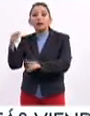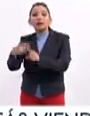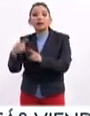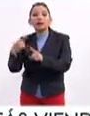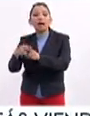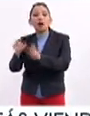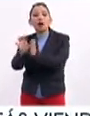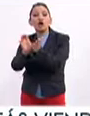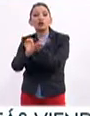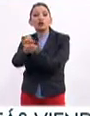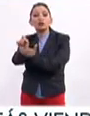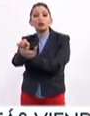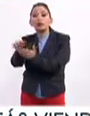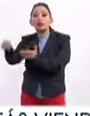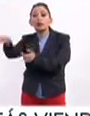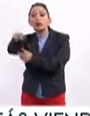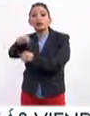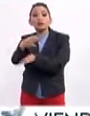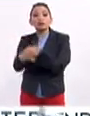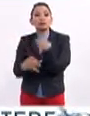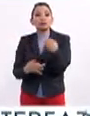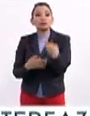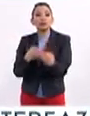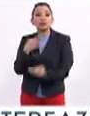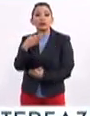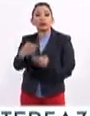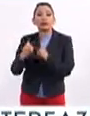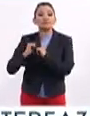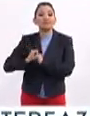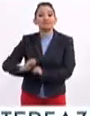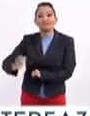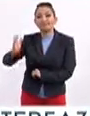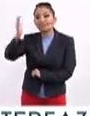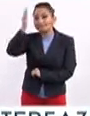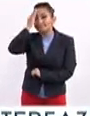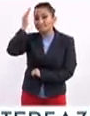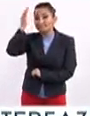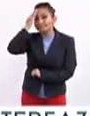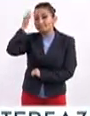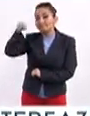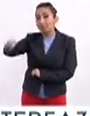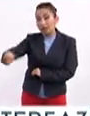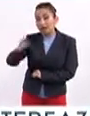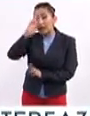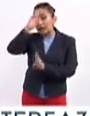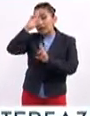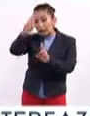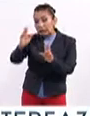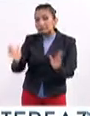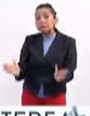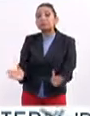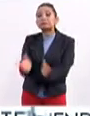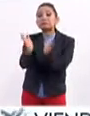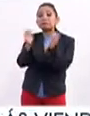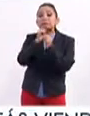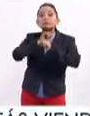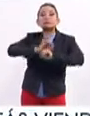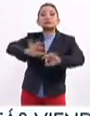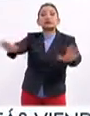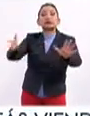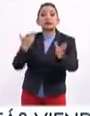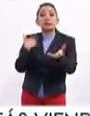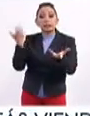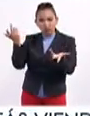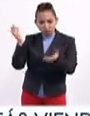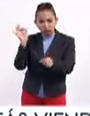imperativo constitucional es para toda autoridad. Va a promover, respetar y garantizar los derechos humanos